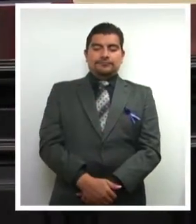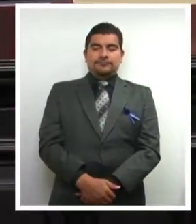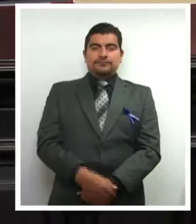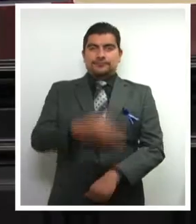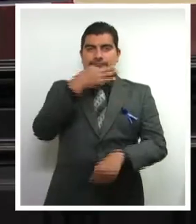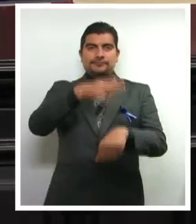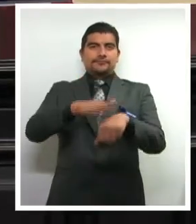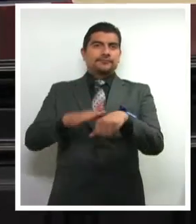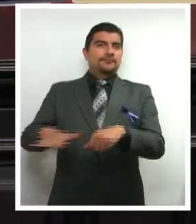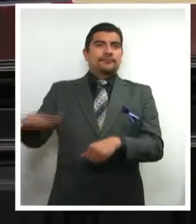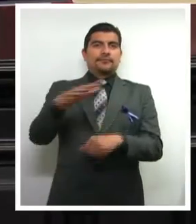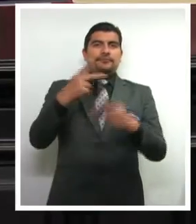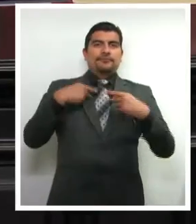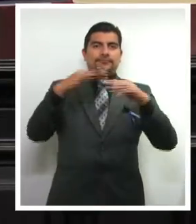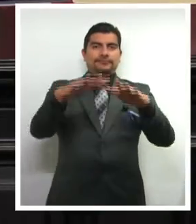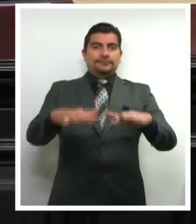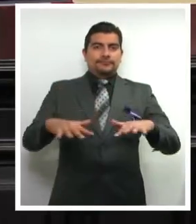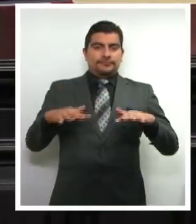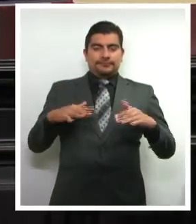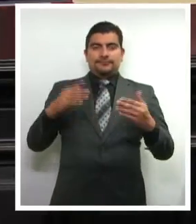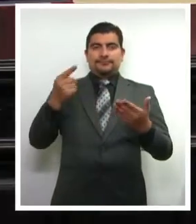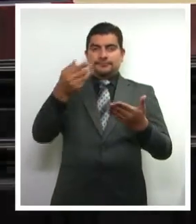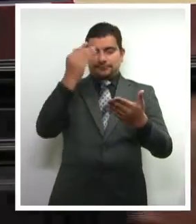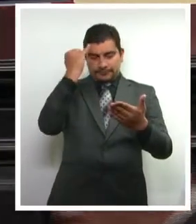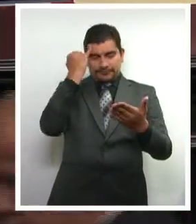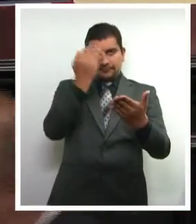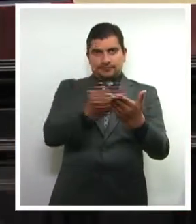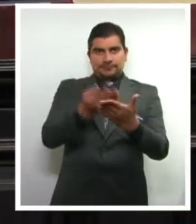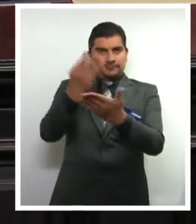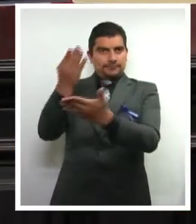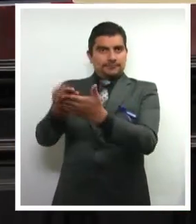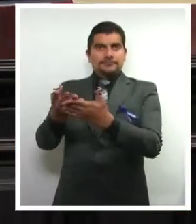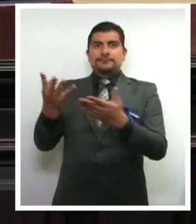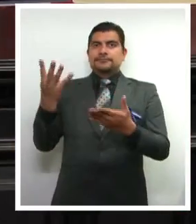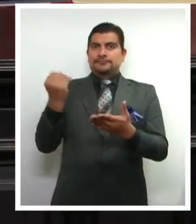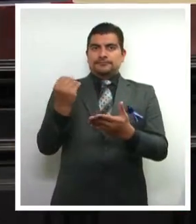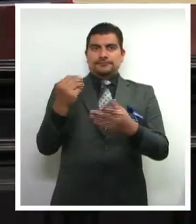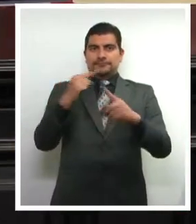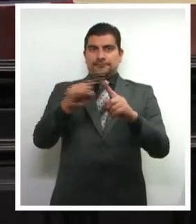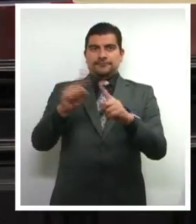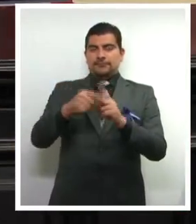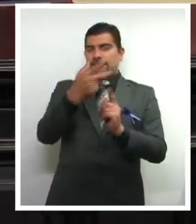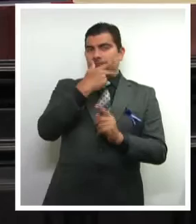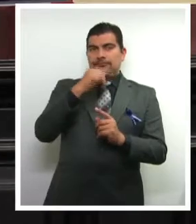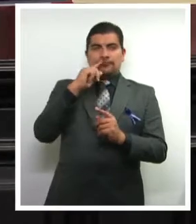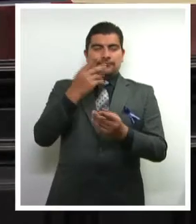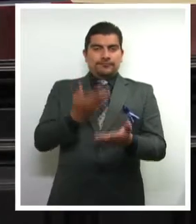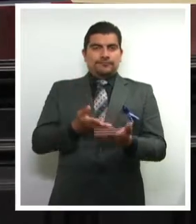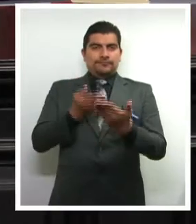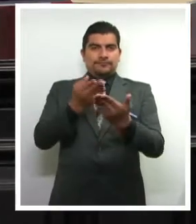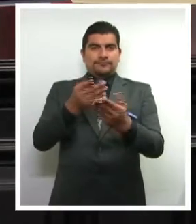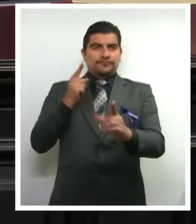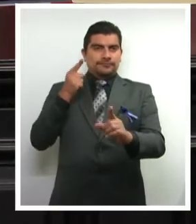Informo a la Asamblea que se recibieron 9 propuestas de ciudadanas y ciudadanos relativos al